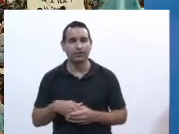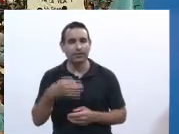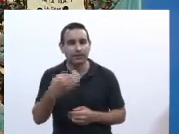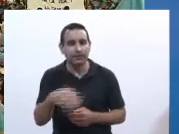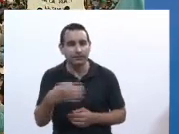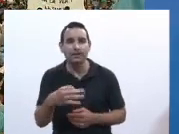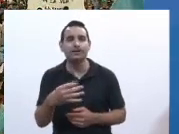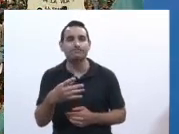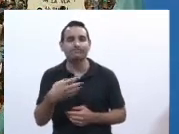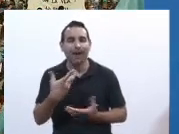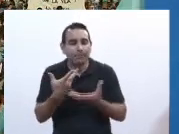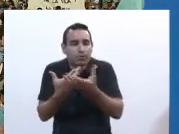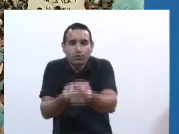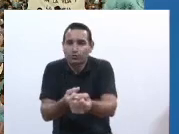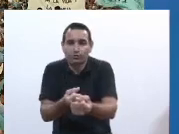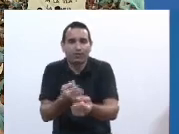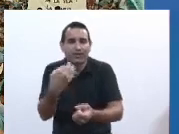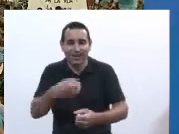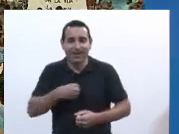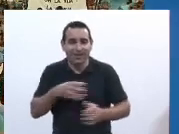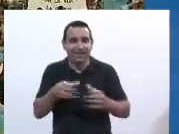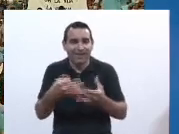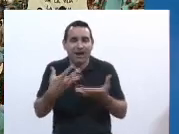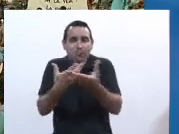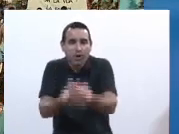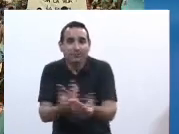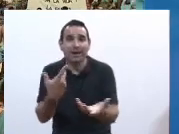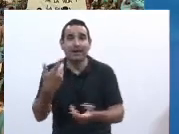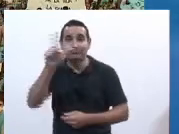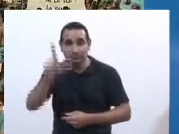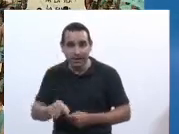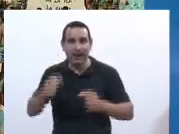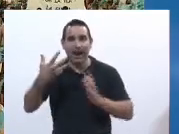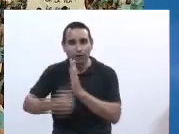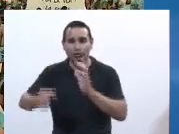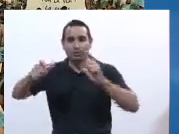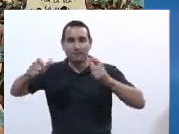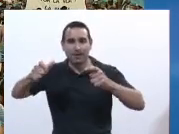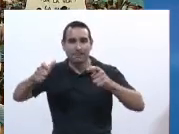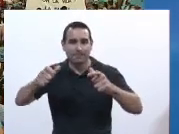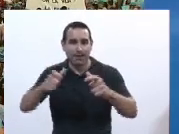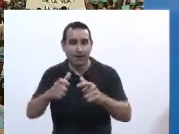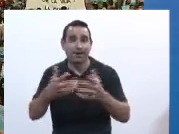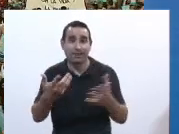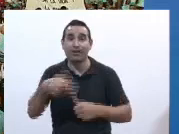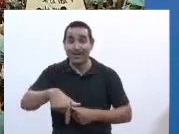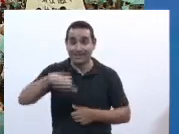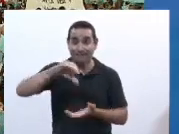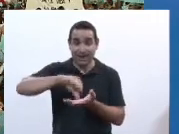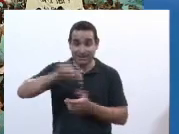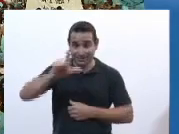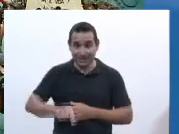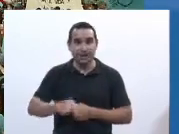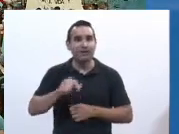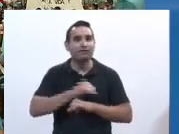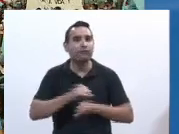y tienen que estar para ayudar, para que en este país disminuyan los abortos, pero que en este país la información, el conocer